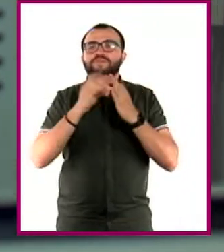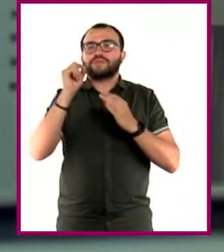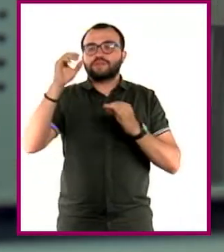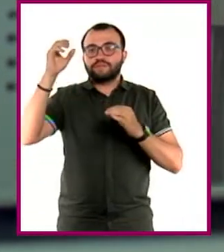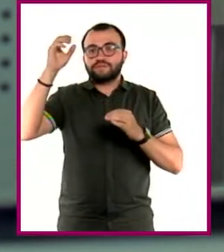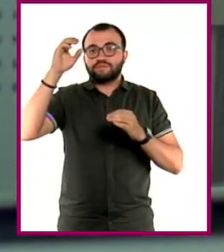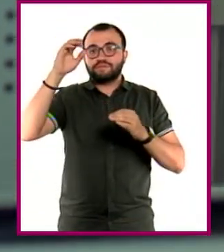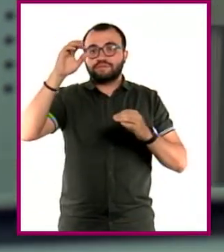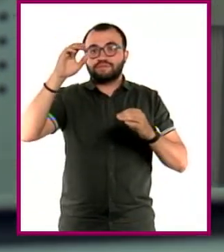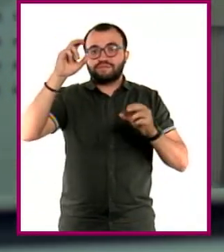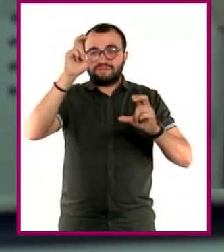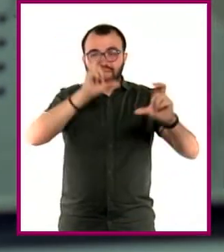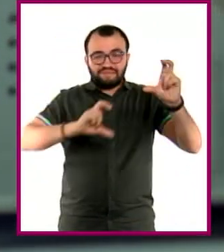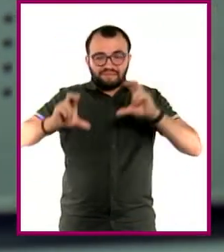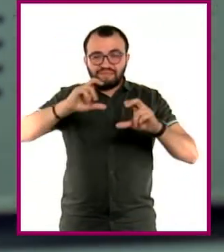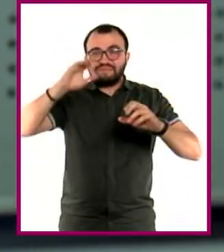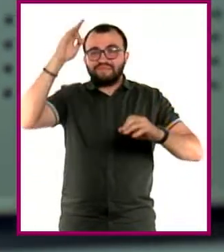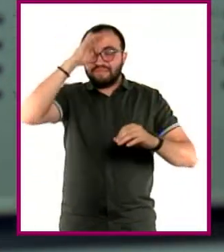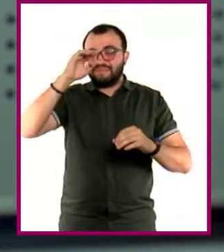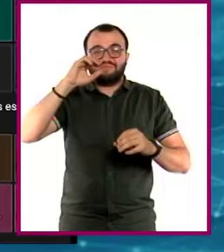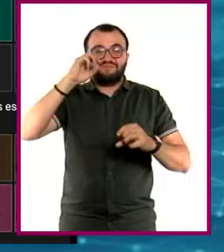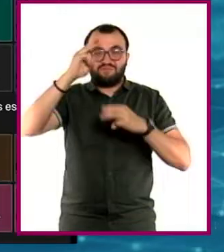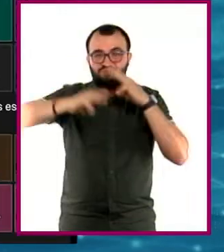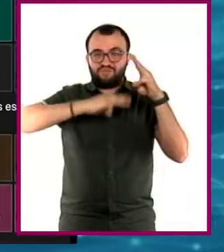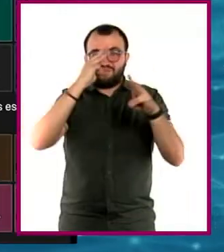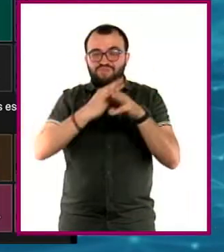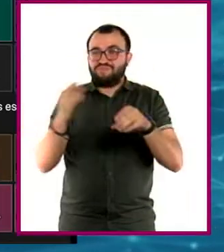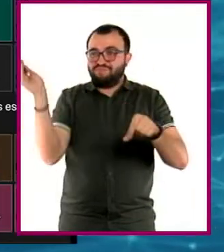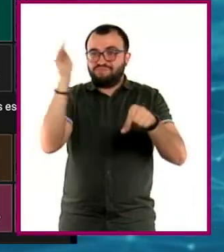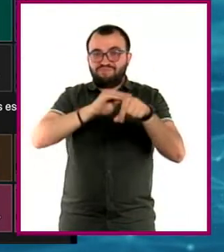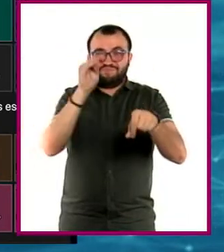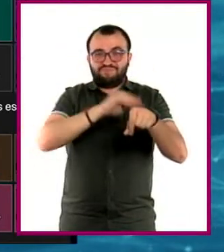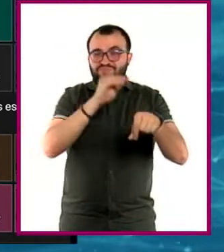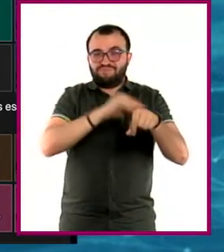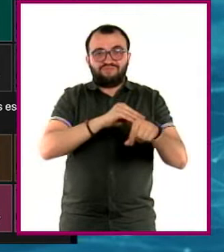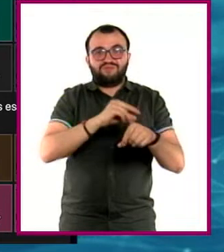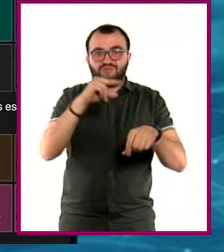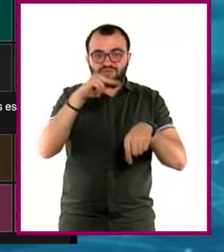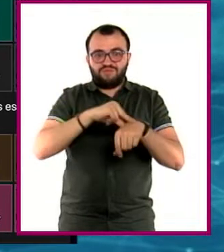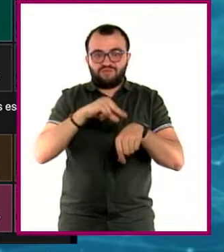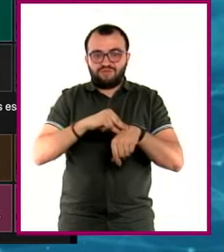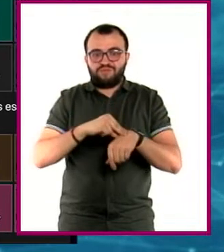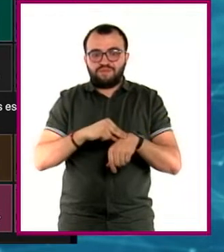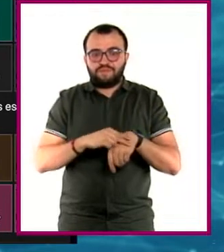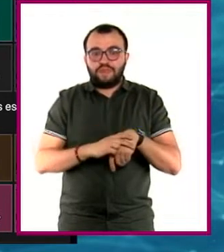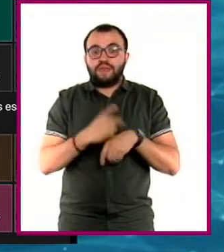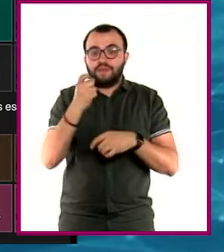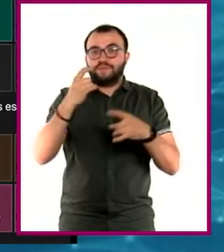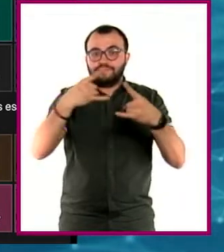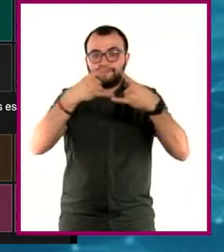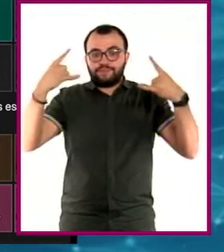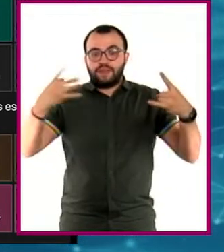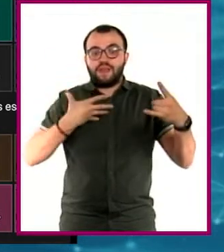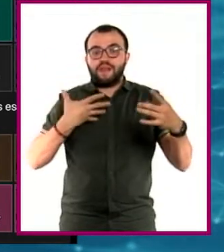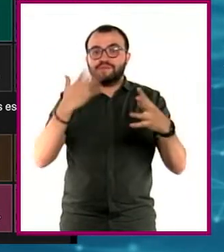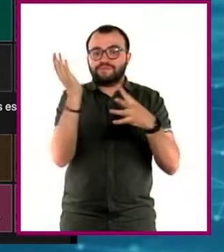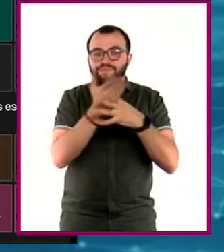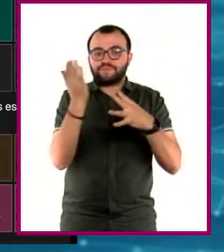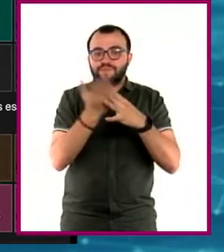y especialistas de muchos países alrededor del mundo. Como puedes ver, la tabla periódica está dividida en